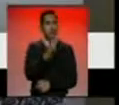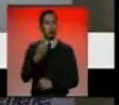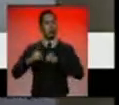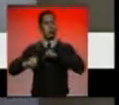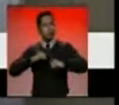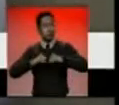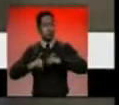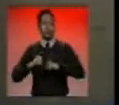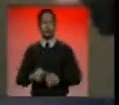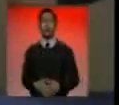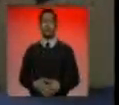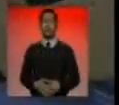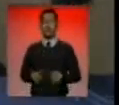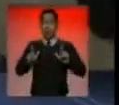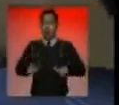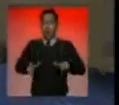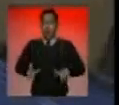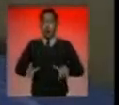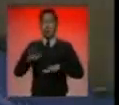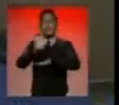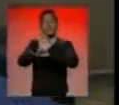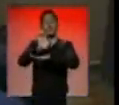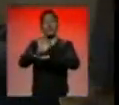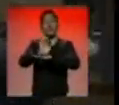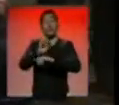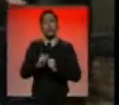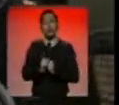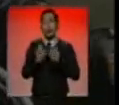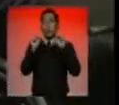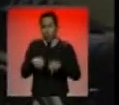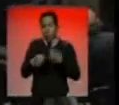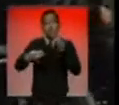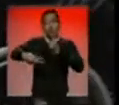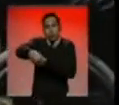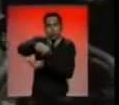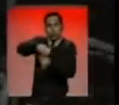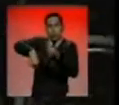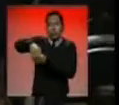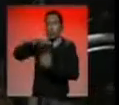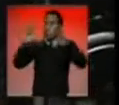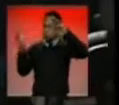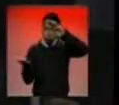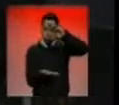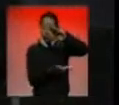fundamental. Según Moreno, Ecuador puede ofrecer un portafolio de inversiones por 38 mil